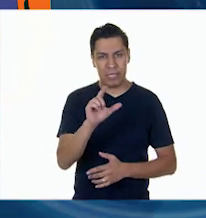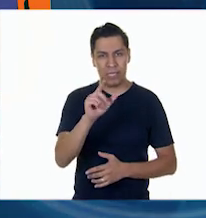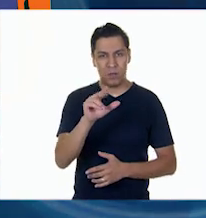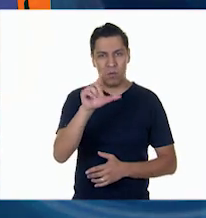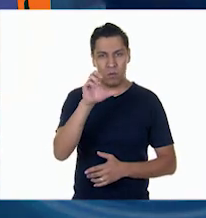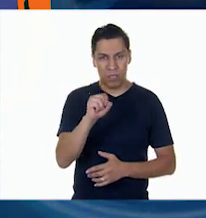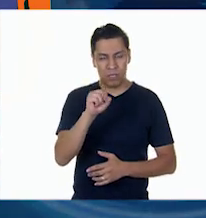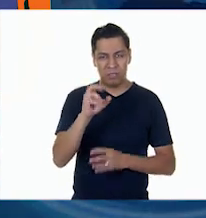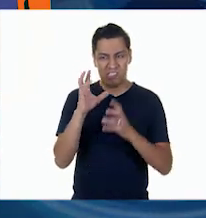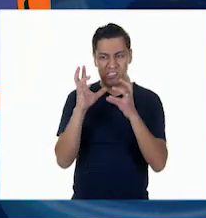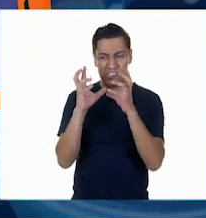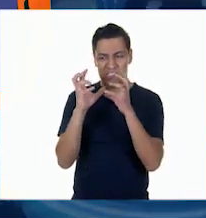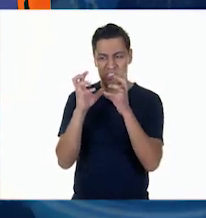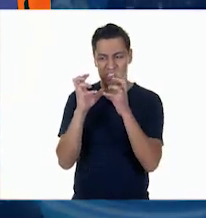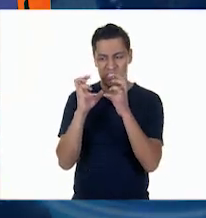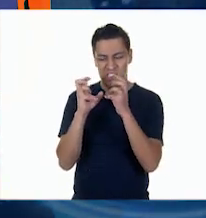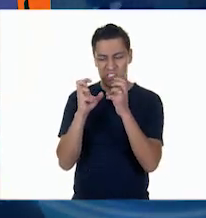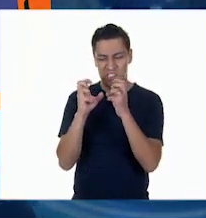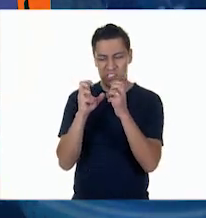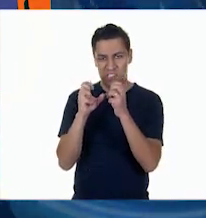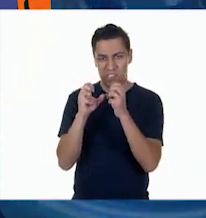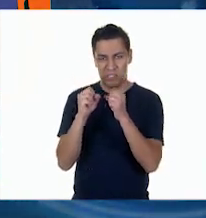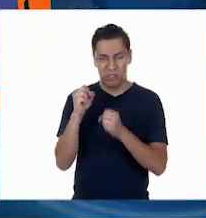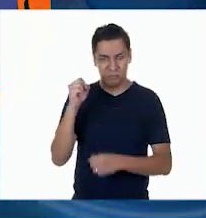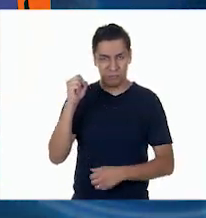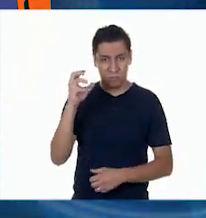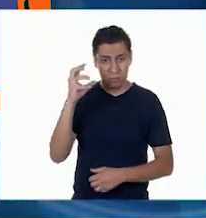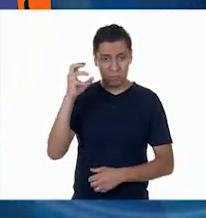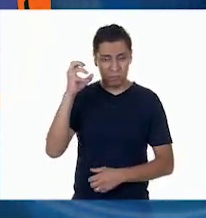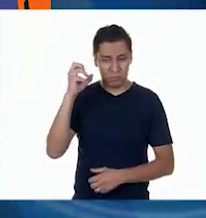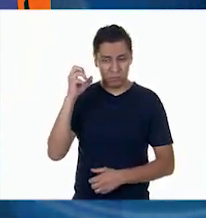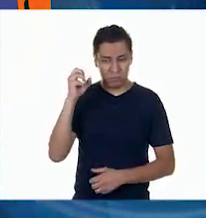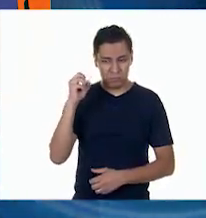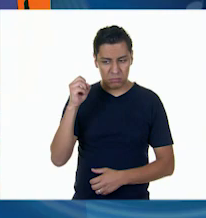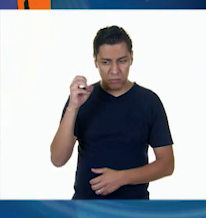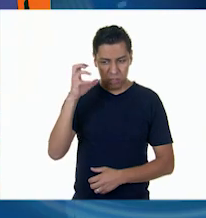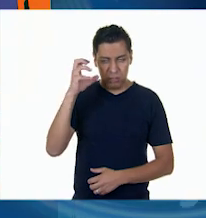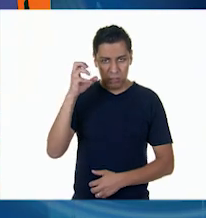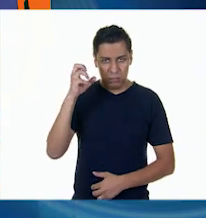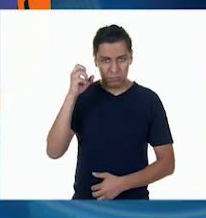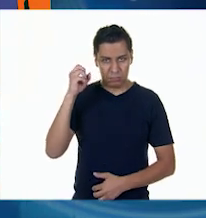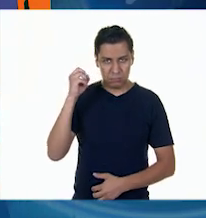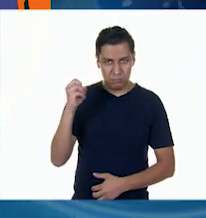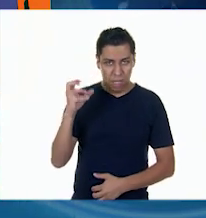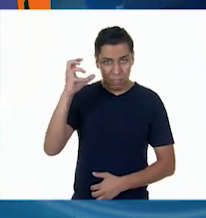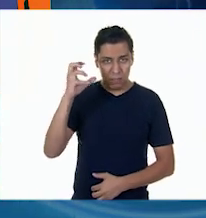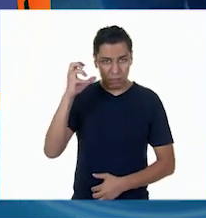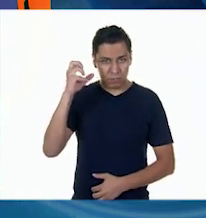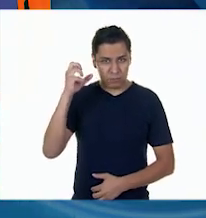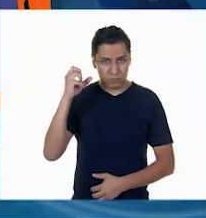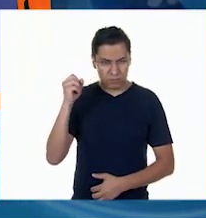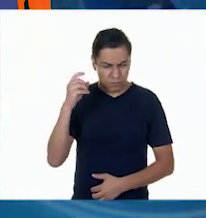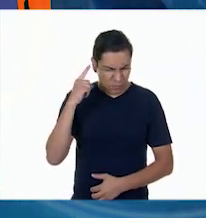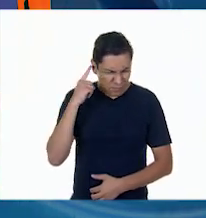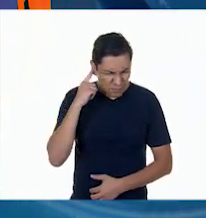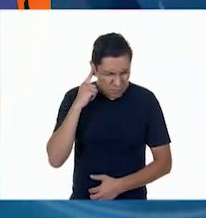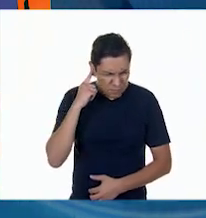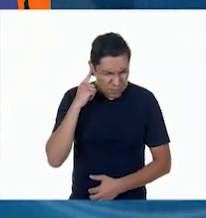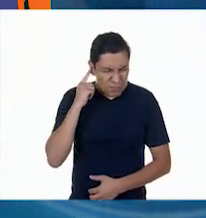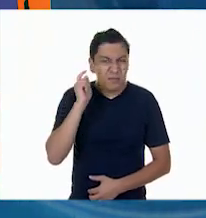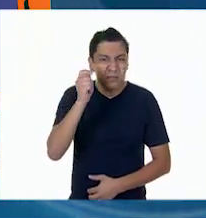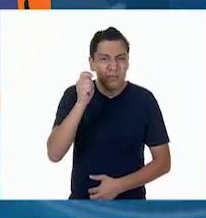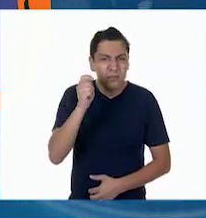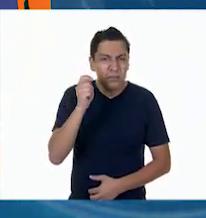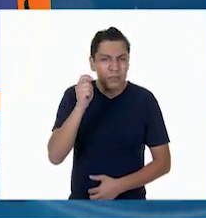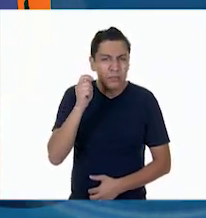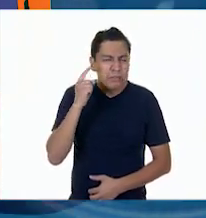dañan, empiezan como un foco a parpadear y al estar parpadeando pueden empezar a producir sonidos que nosotros podemos